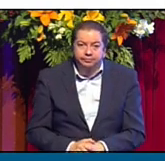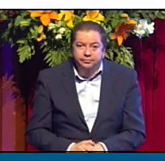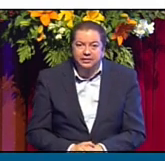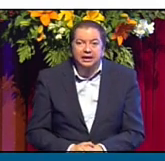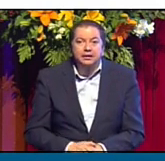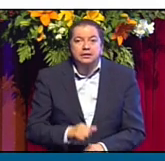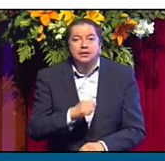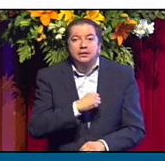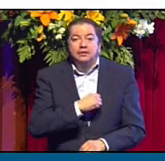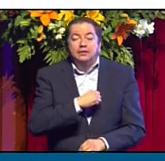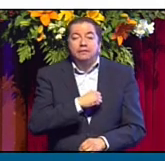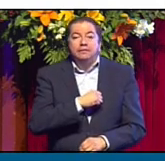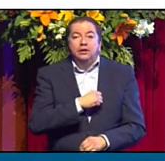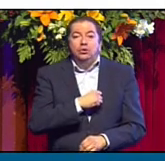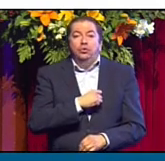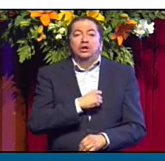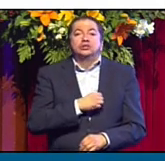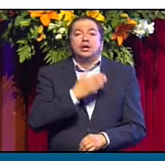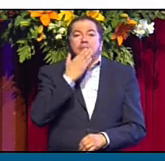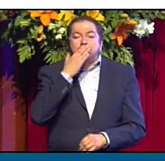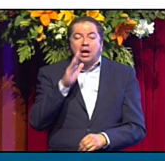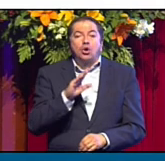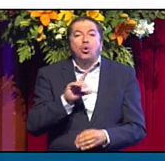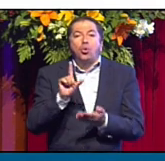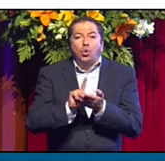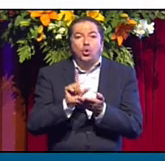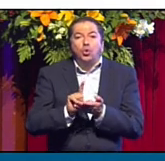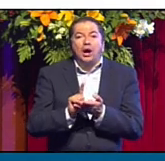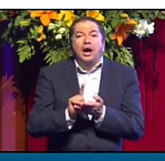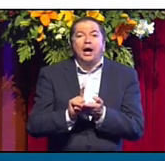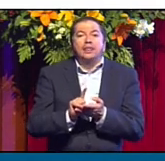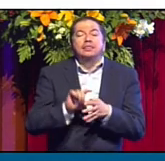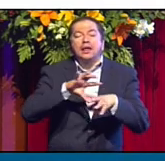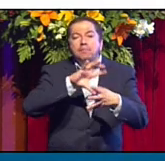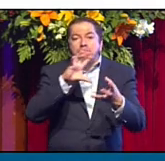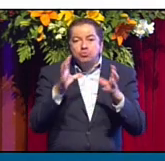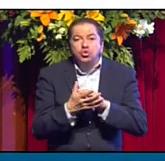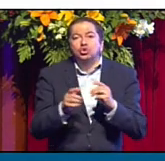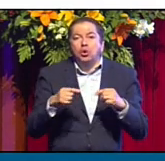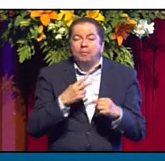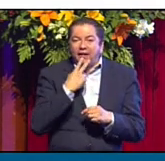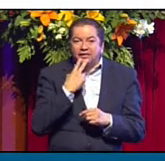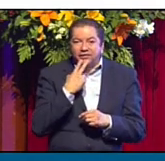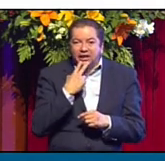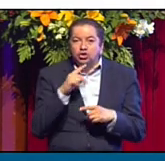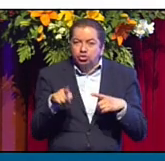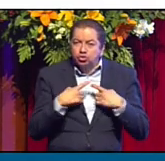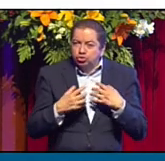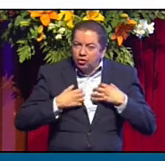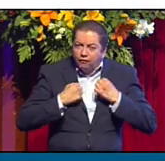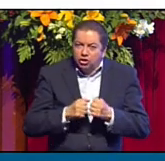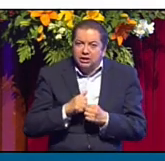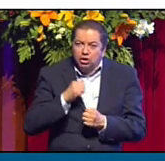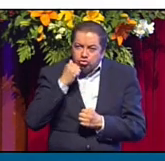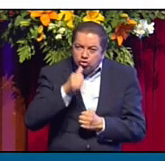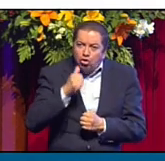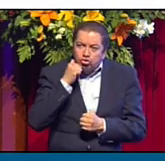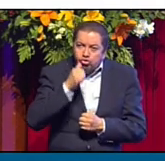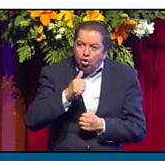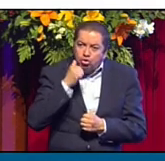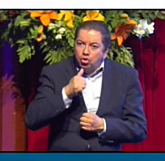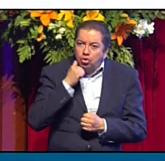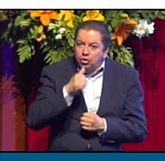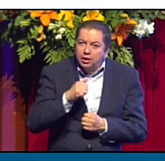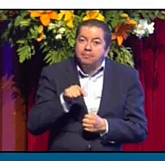Realmente Vicuña es el mejor lugar del mundo para vivir. Pero nosotros tenemos que materializar y esforzarnos día a día para que